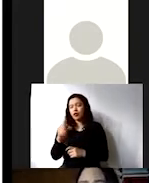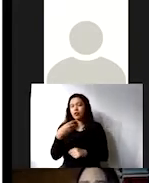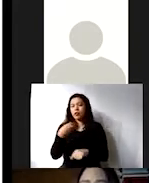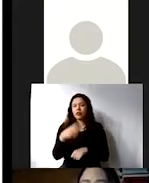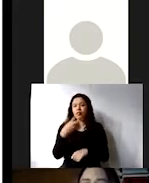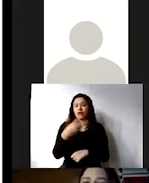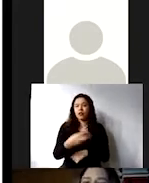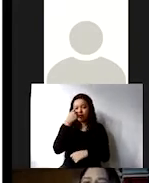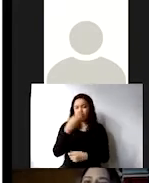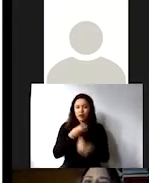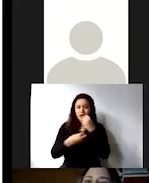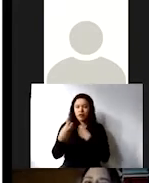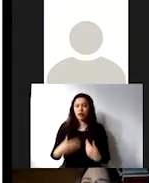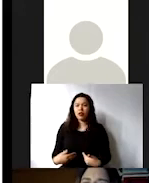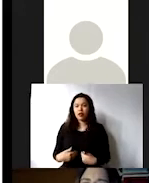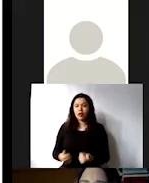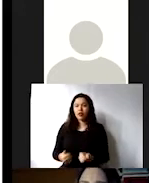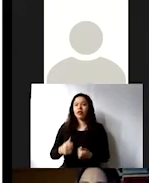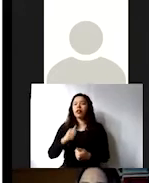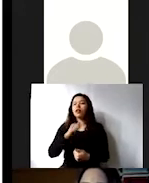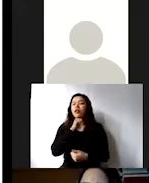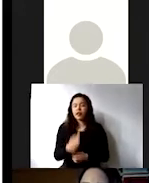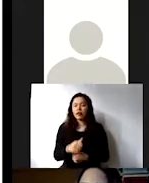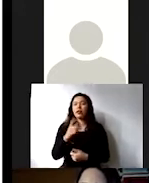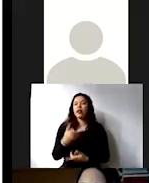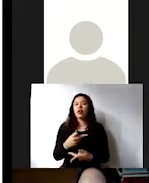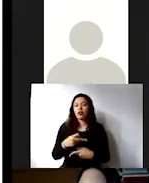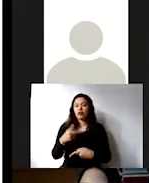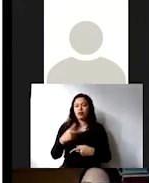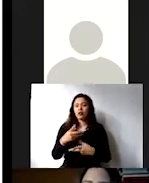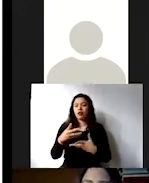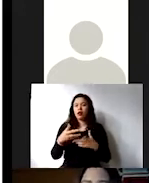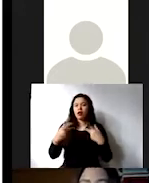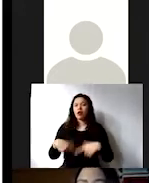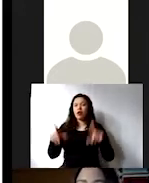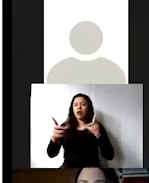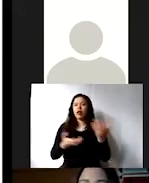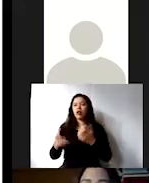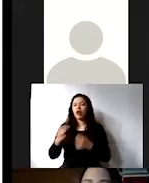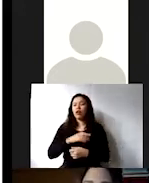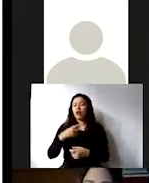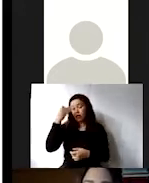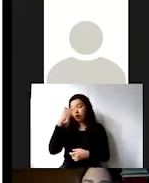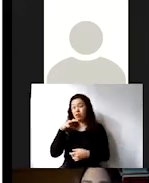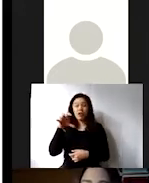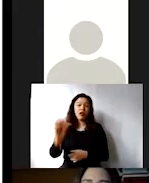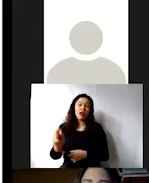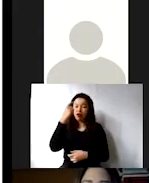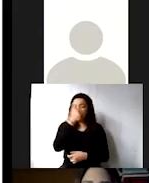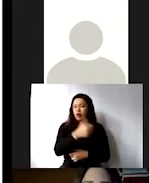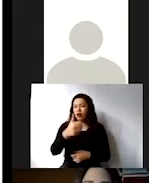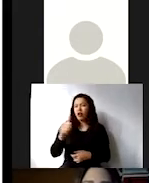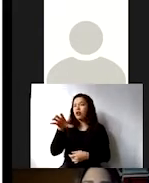hambre cero. Entonces, algunas de estas plataformas permiten hacer ese ejercicio. No nos da el tiempo para cada una de ellas,